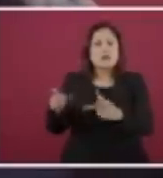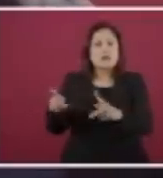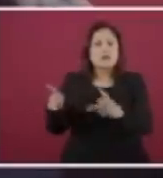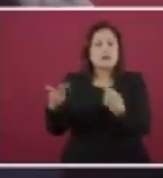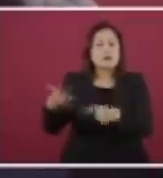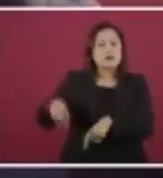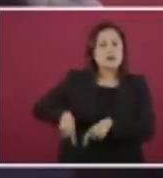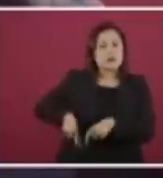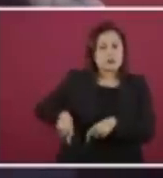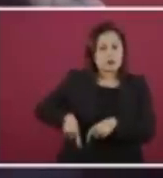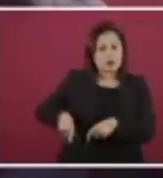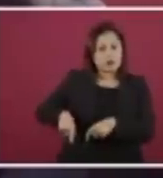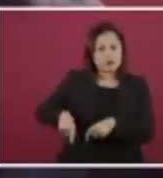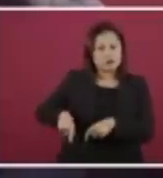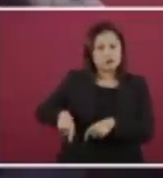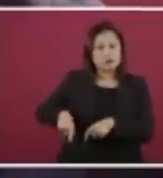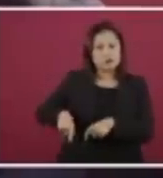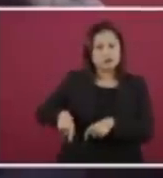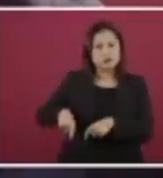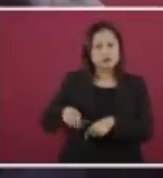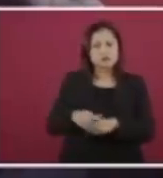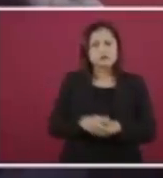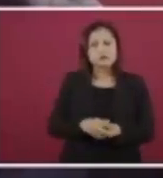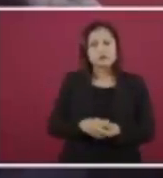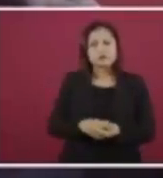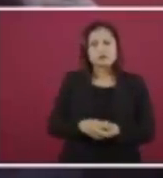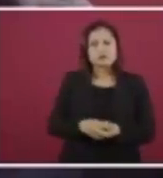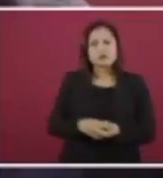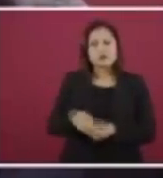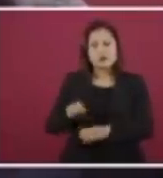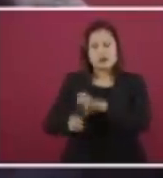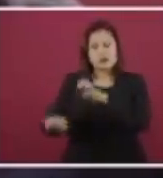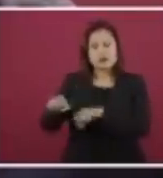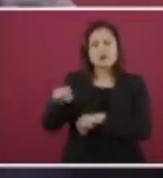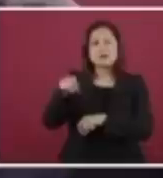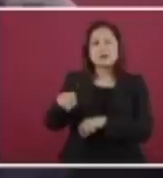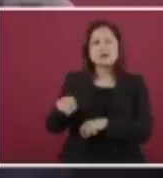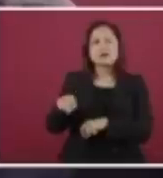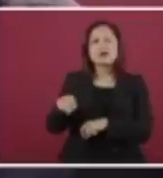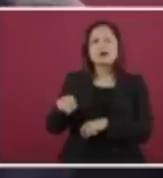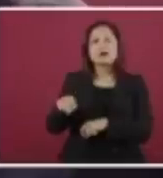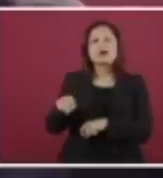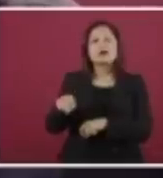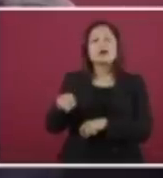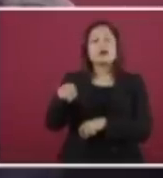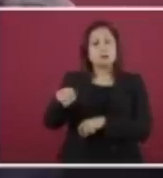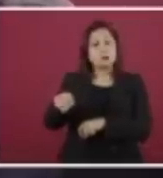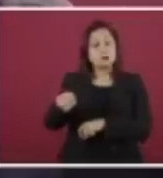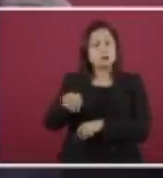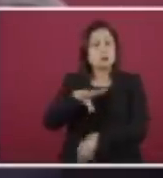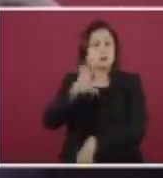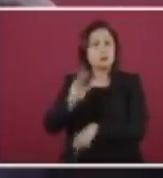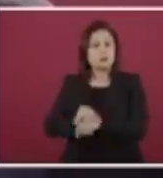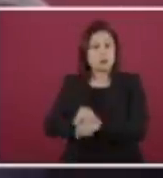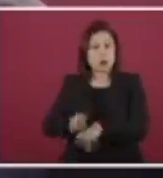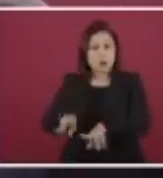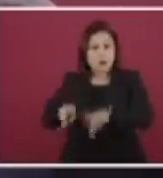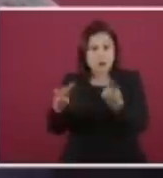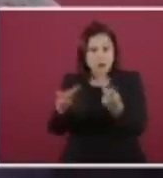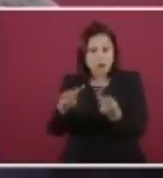de las que tienen la concesión para vender esos medicamentos. Como